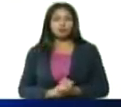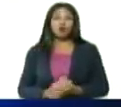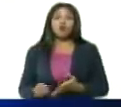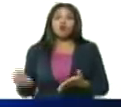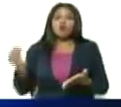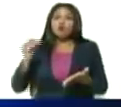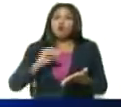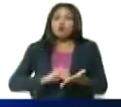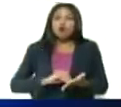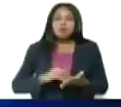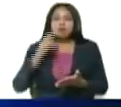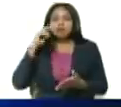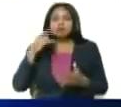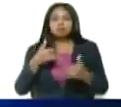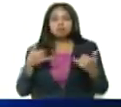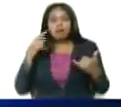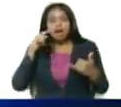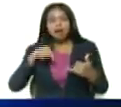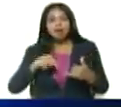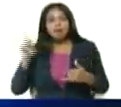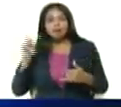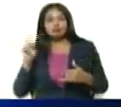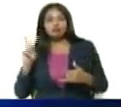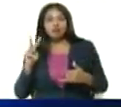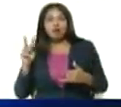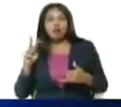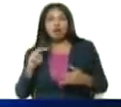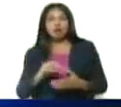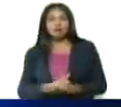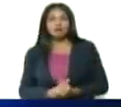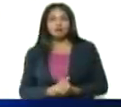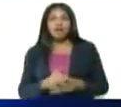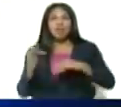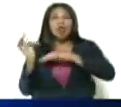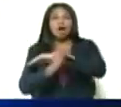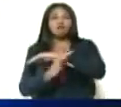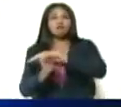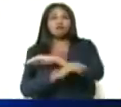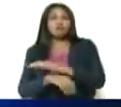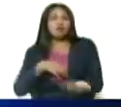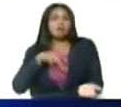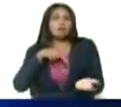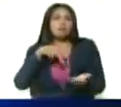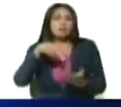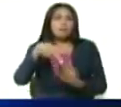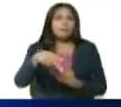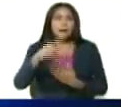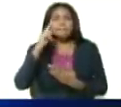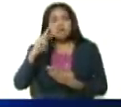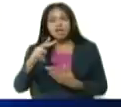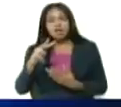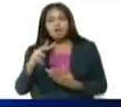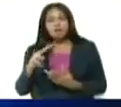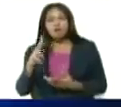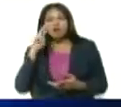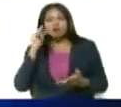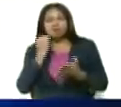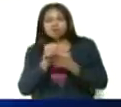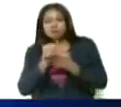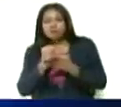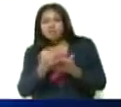regresan, pasan la línea por los caminos oficiales, se les hace un proceso de